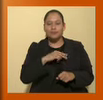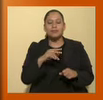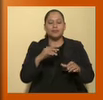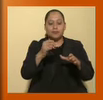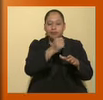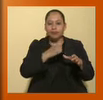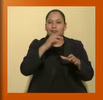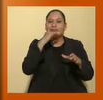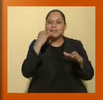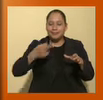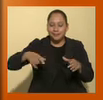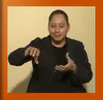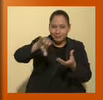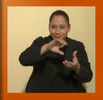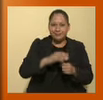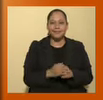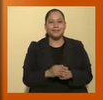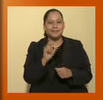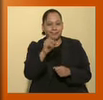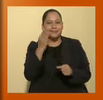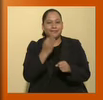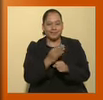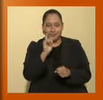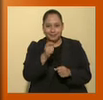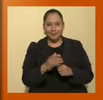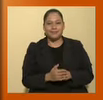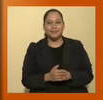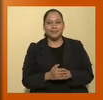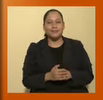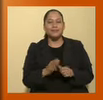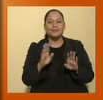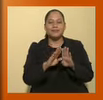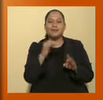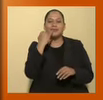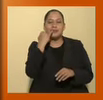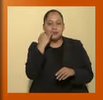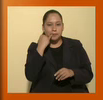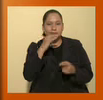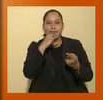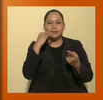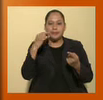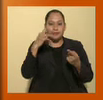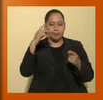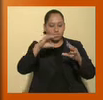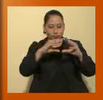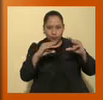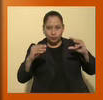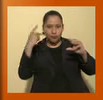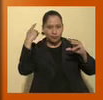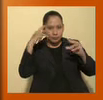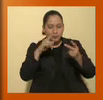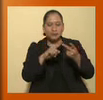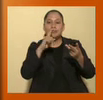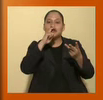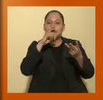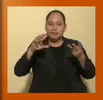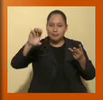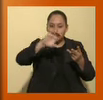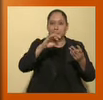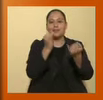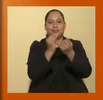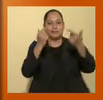salsita. Nuestra salsa hoy va a consistir en espinacas, chile poblano, le vamos a agregar crema y